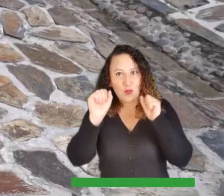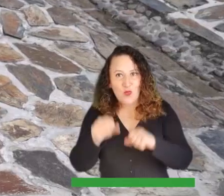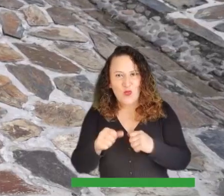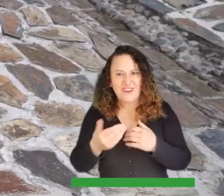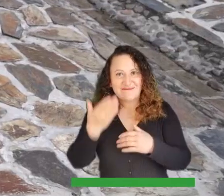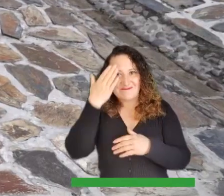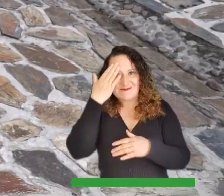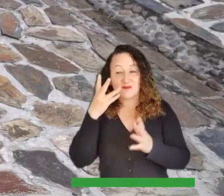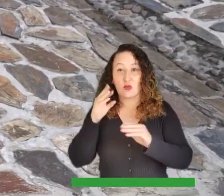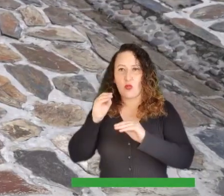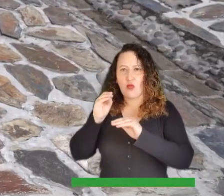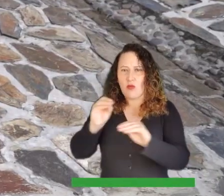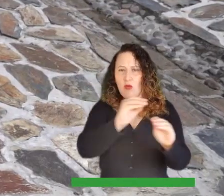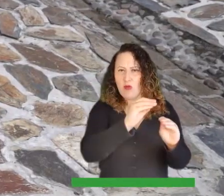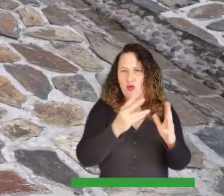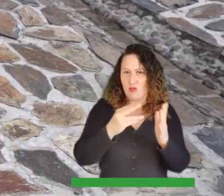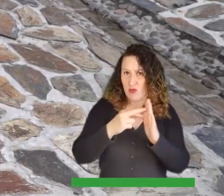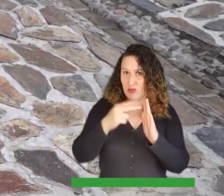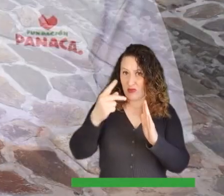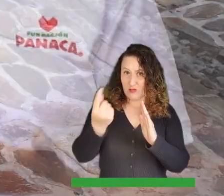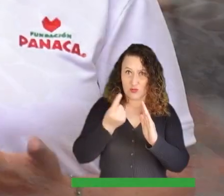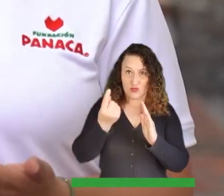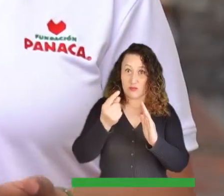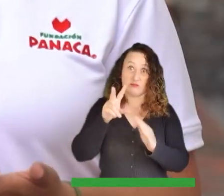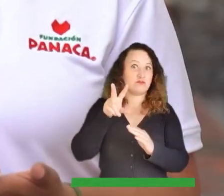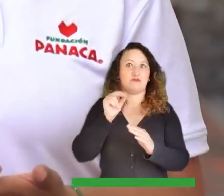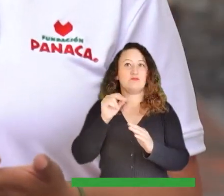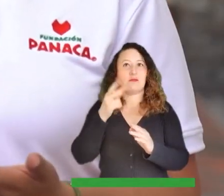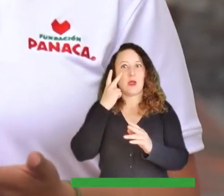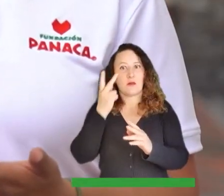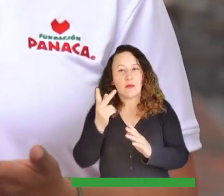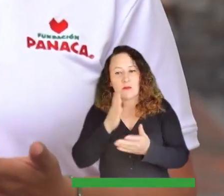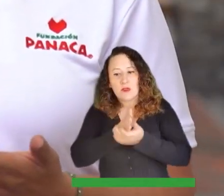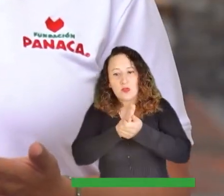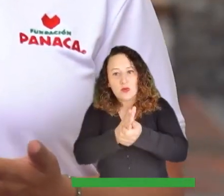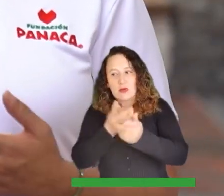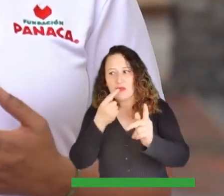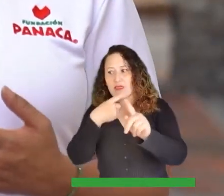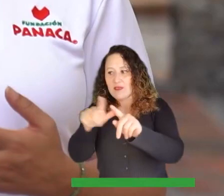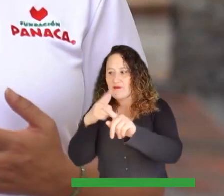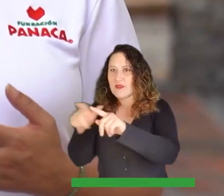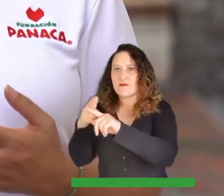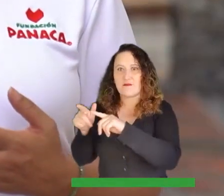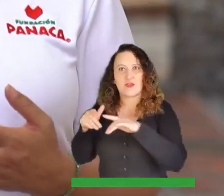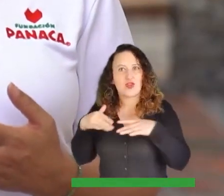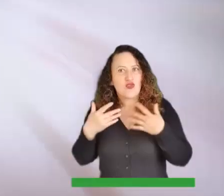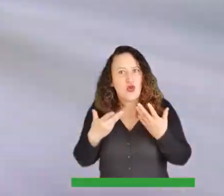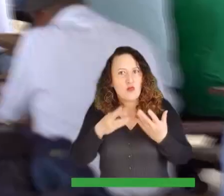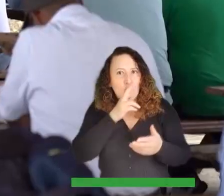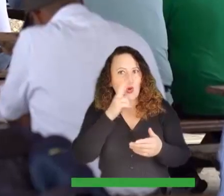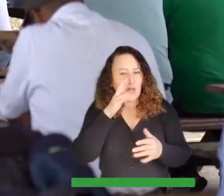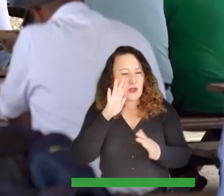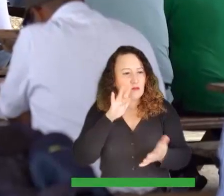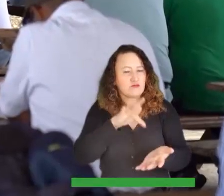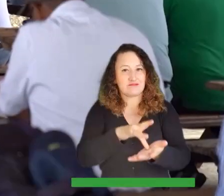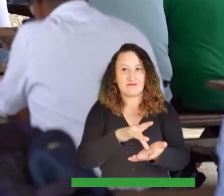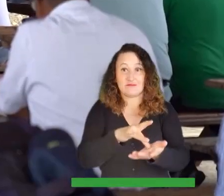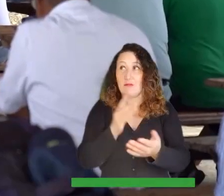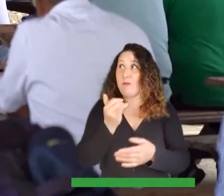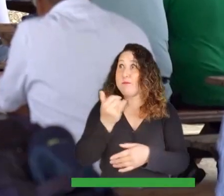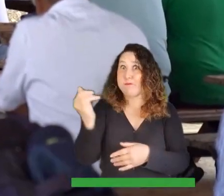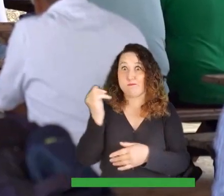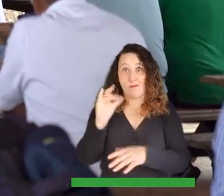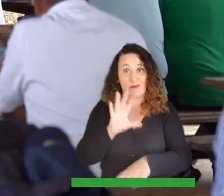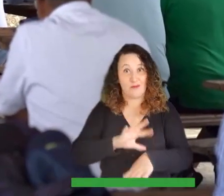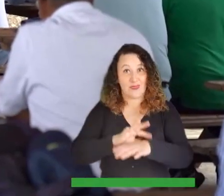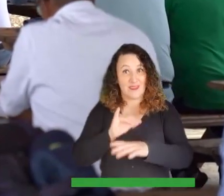que se están formando no solo desde lo técnico, sino que están viendo esas otras metodologías de cómo llegar a la ruralidad. Aquí están los doctores